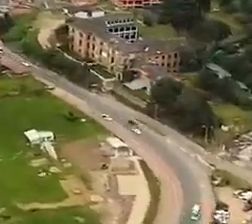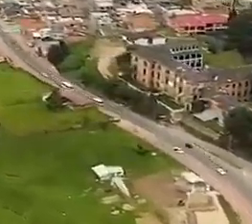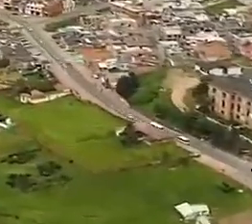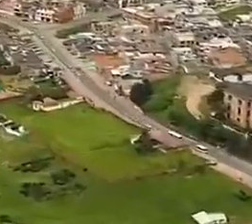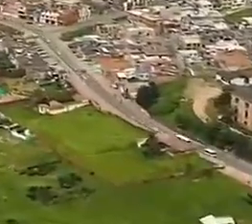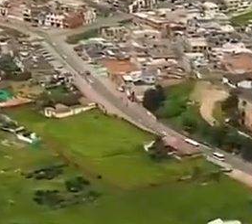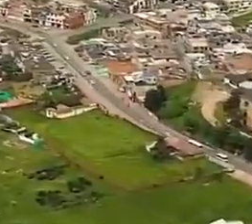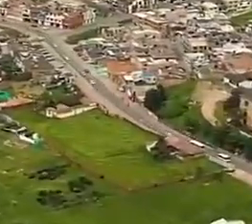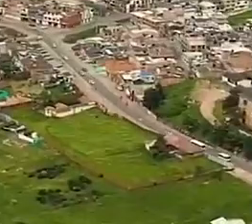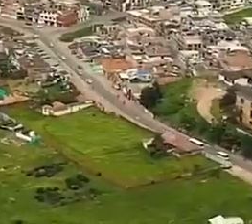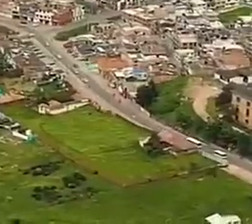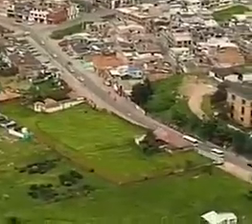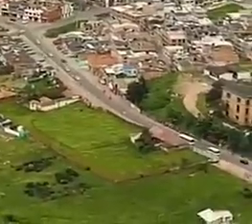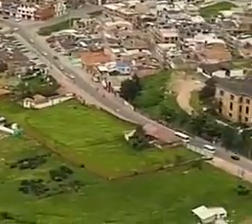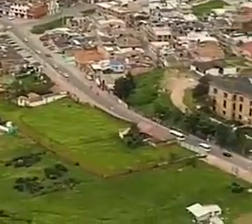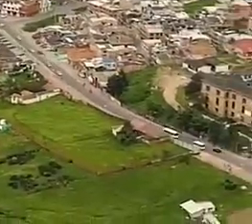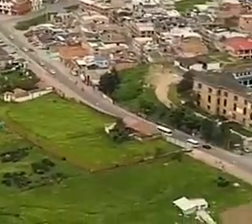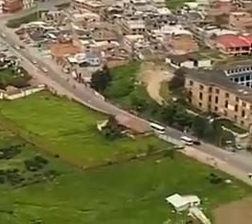y